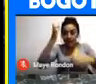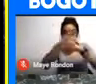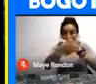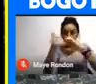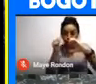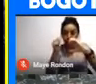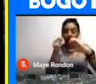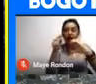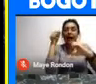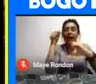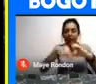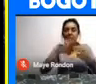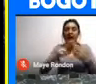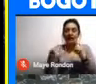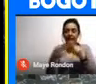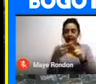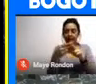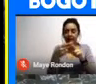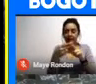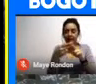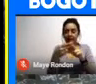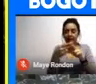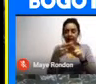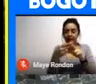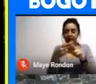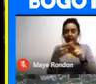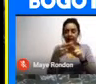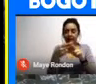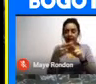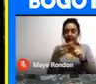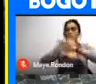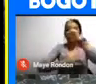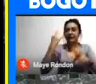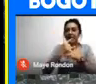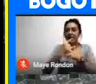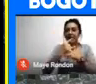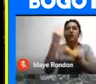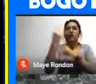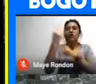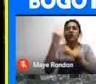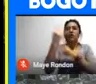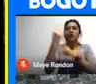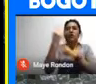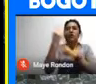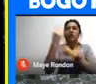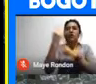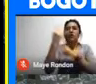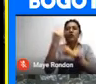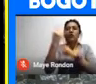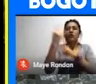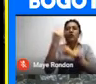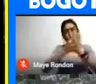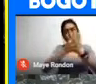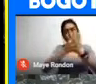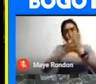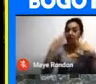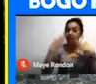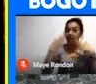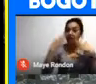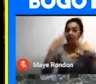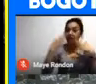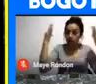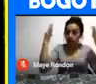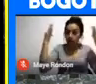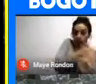Es Está hablando Del diluvio universal Porque el diluvio universal De verdad Fue un evento Que sucedió Un antes Y un